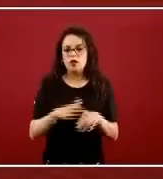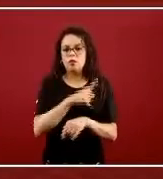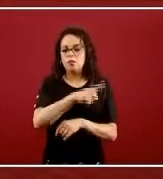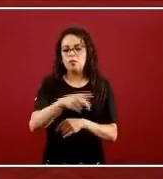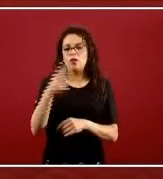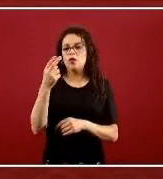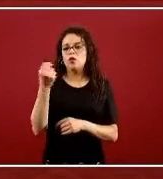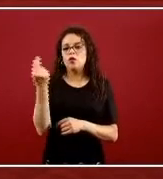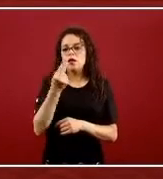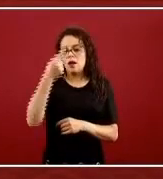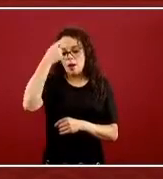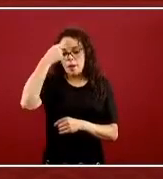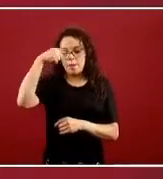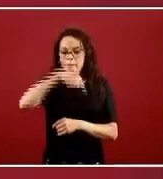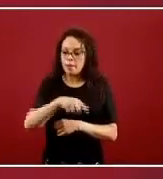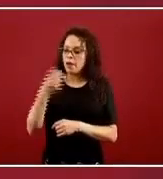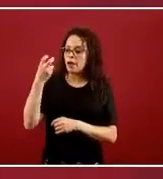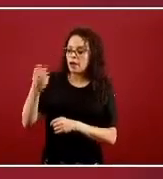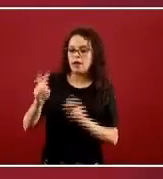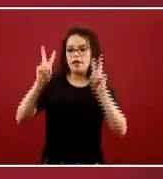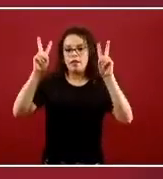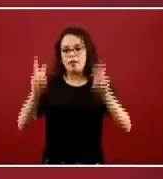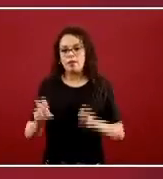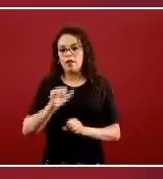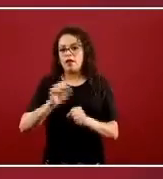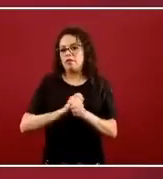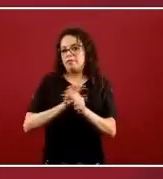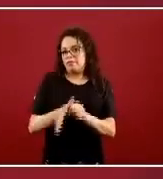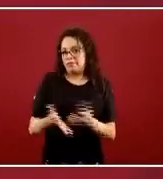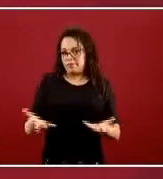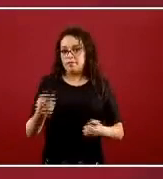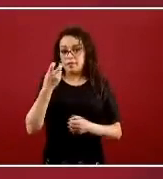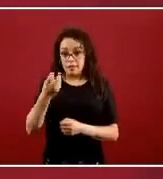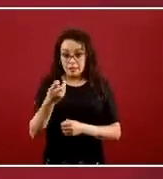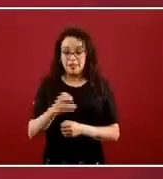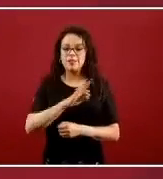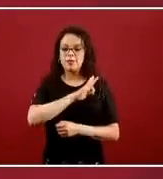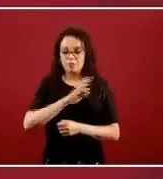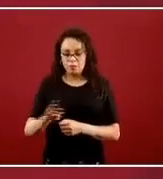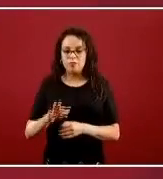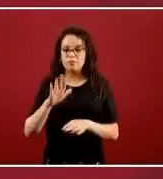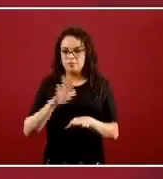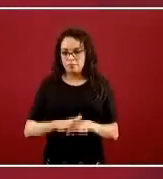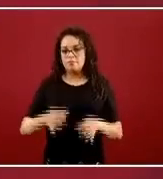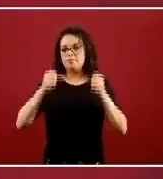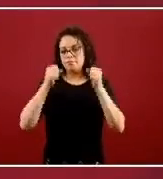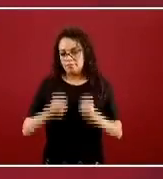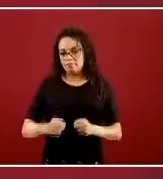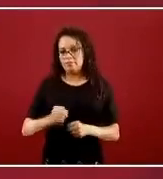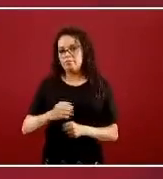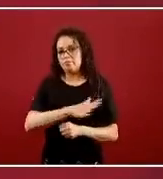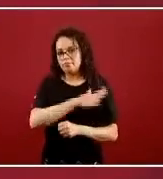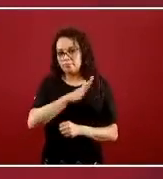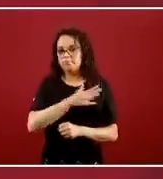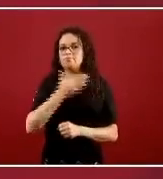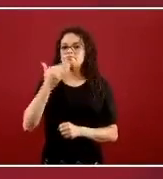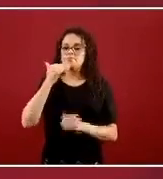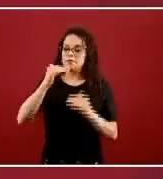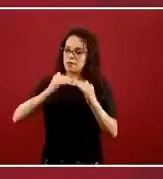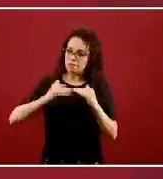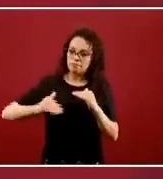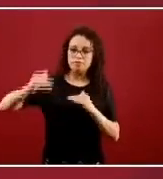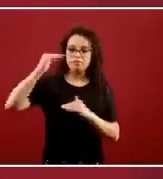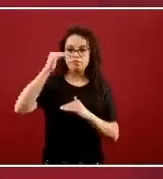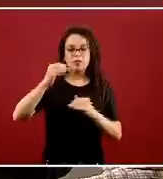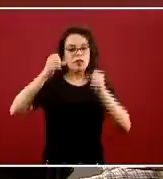técnicas pertinentes. Entonces, eso nos garantiza tener productos de calidad alta, que son seguros y